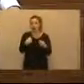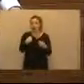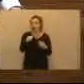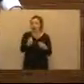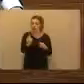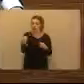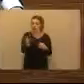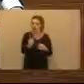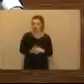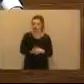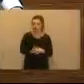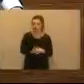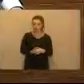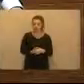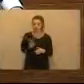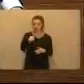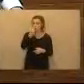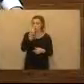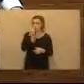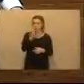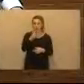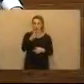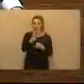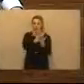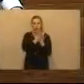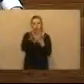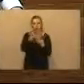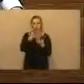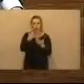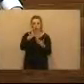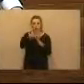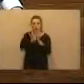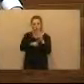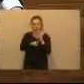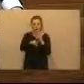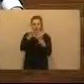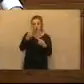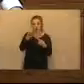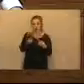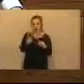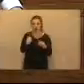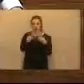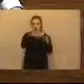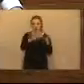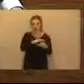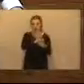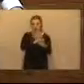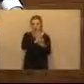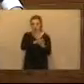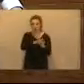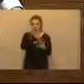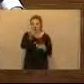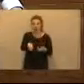estos momentos que nos comprometemos a estudiar esa regularización de la que a la que usted se ha referido